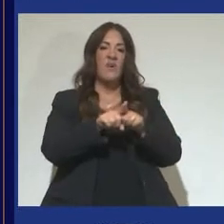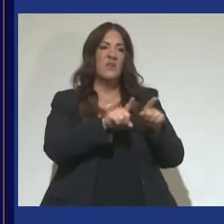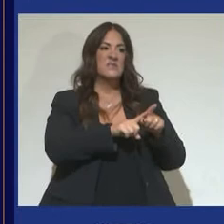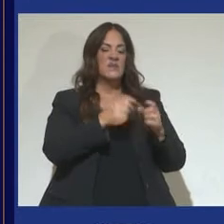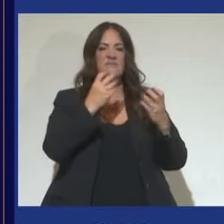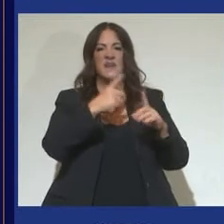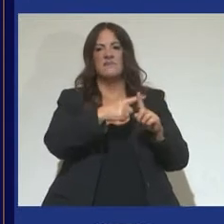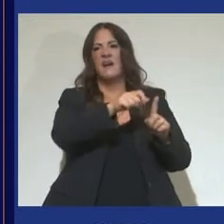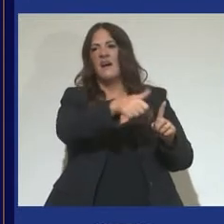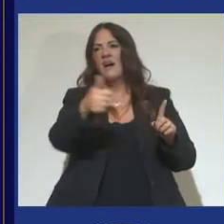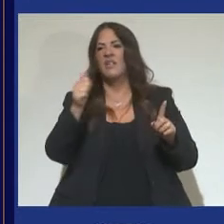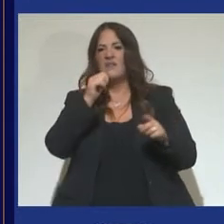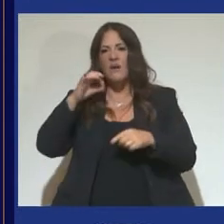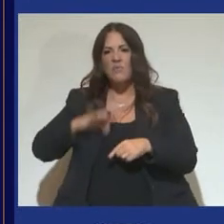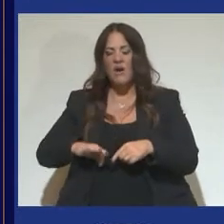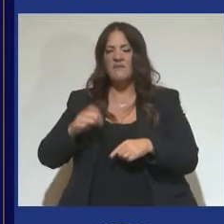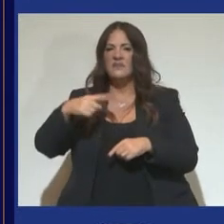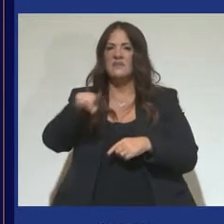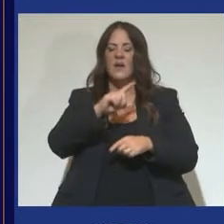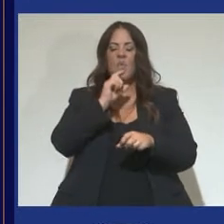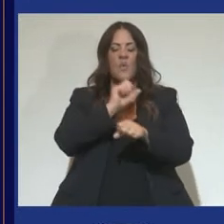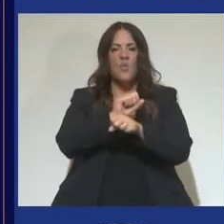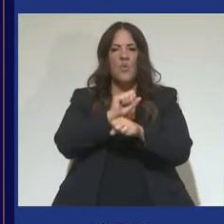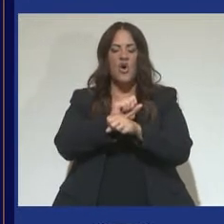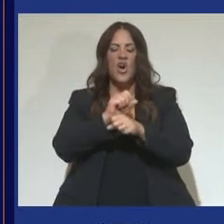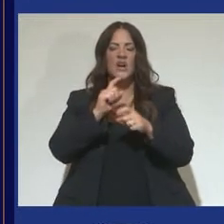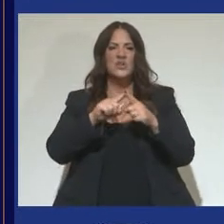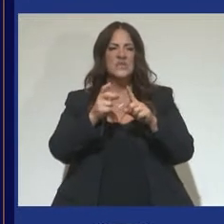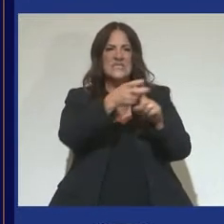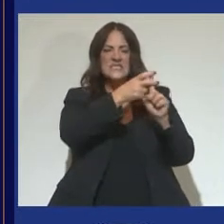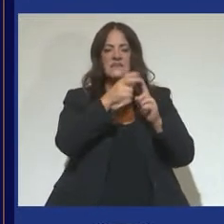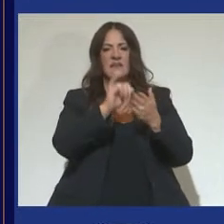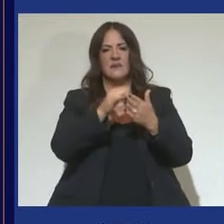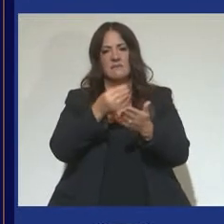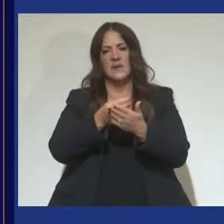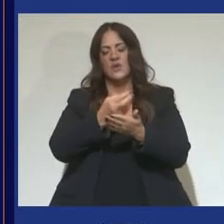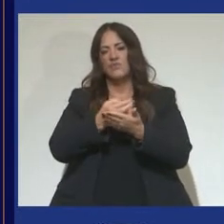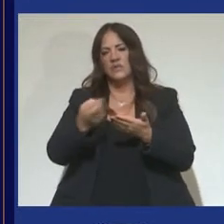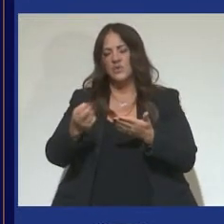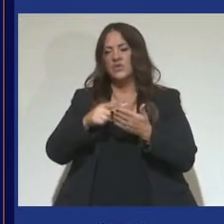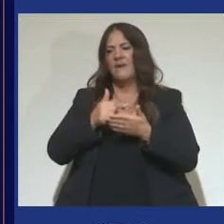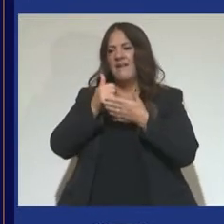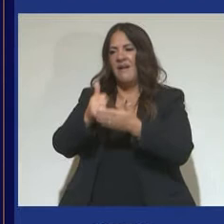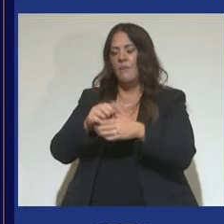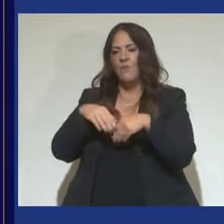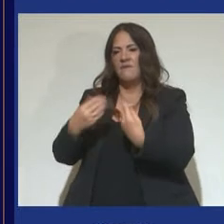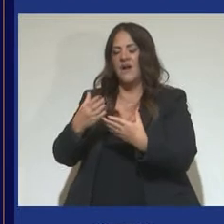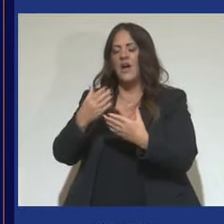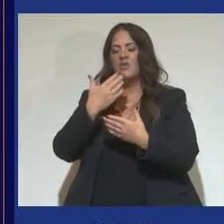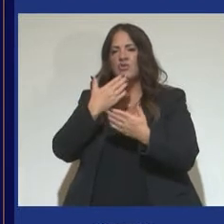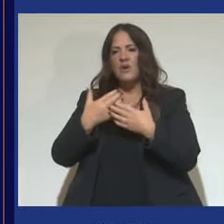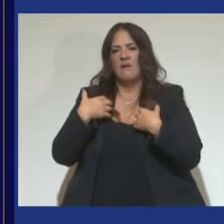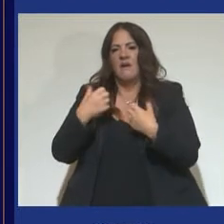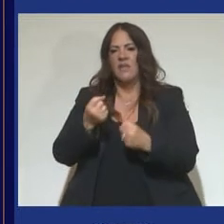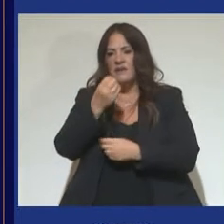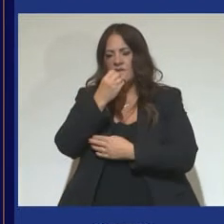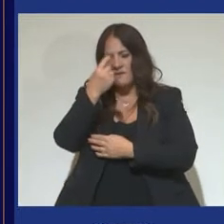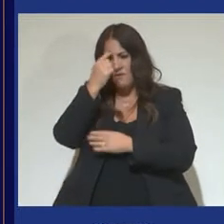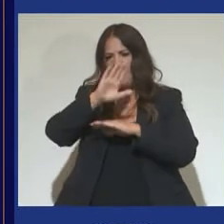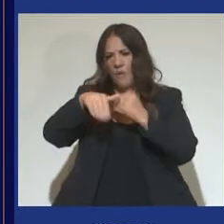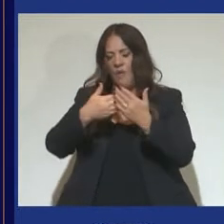primera fila ella y otros muchos que han hablado mucho de estos recursos ese programa de 10 millones de dólares del